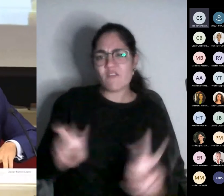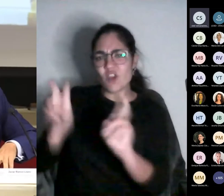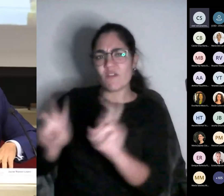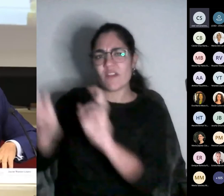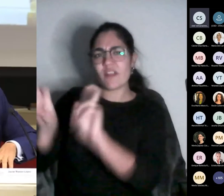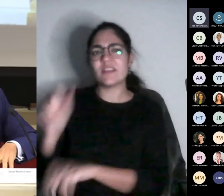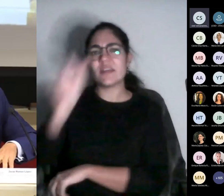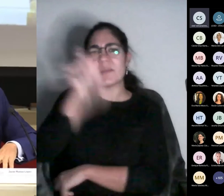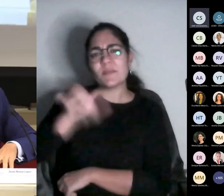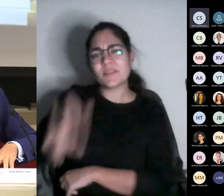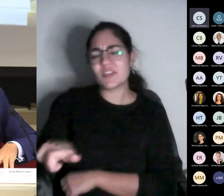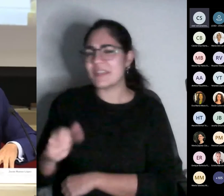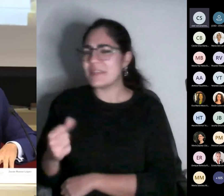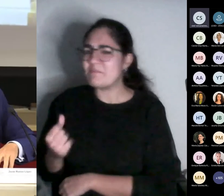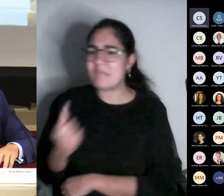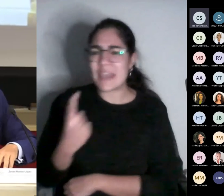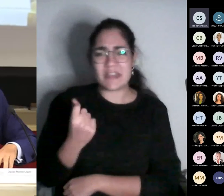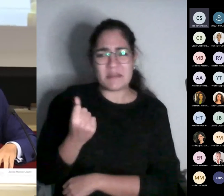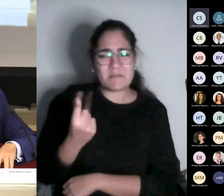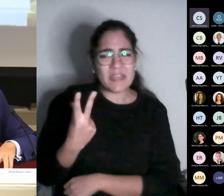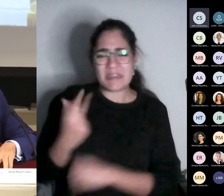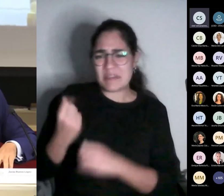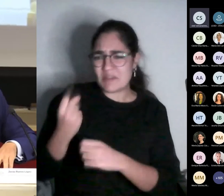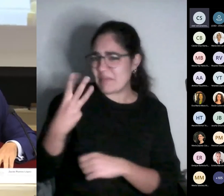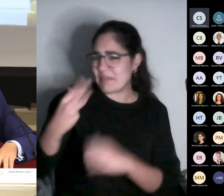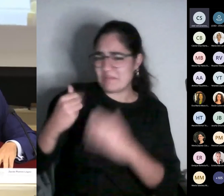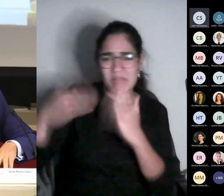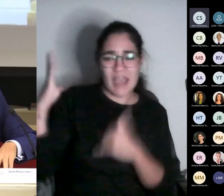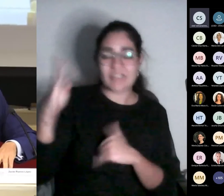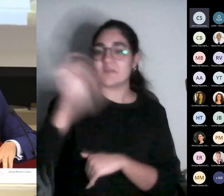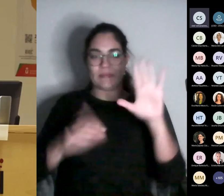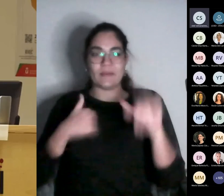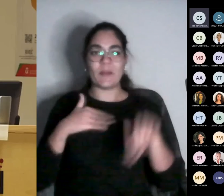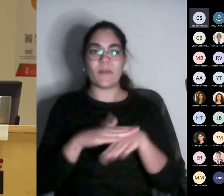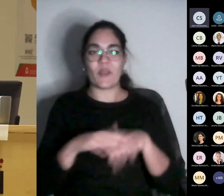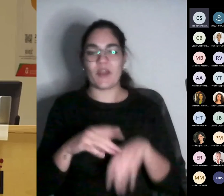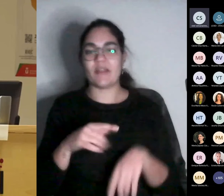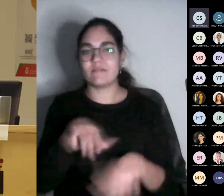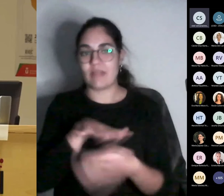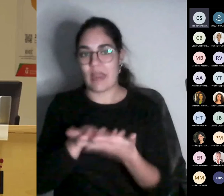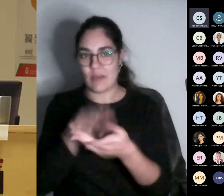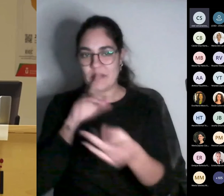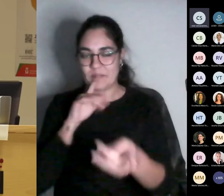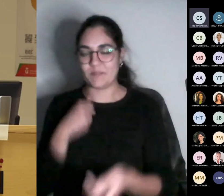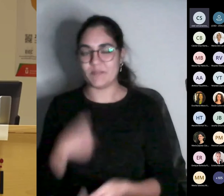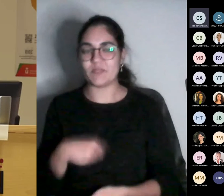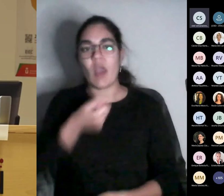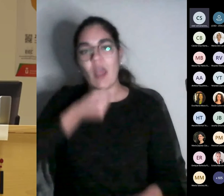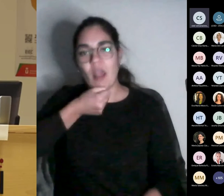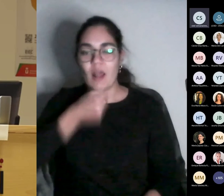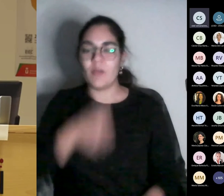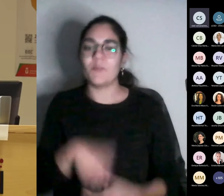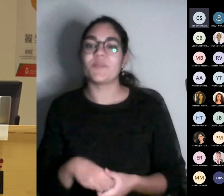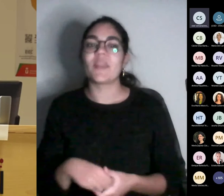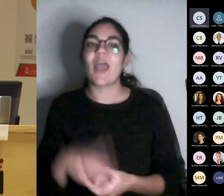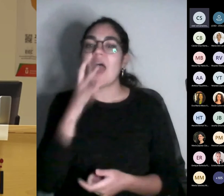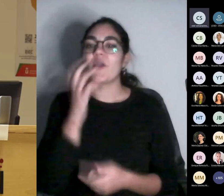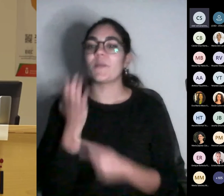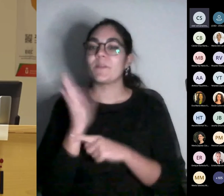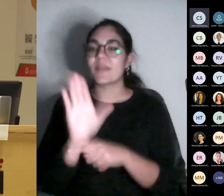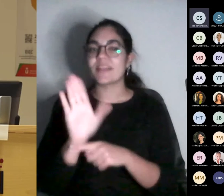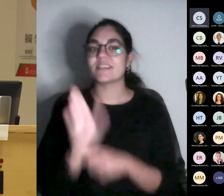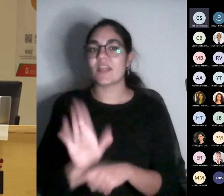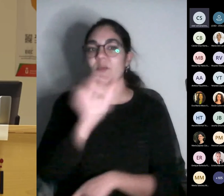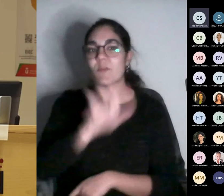y miles y miles de estudiantes de la universidad rey juan carlos vamos a pasar a la presentación de las de las